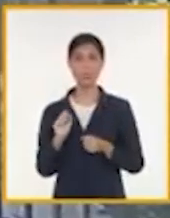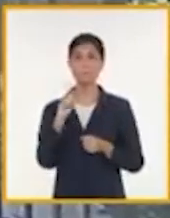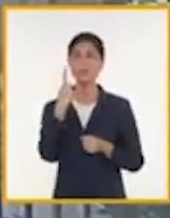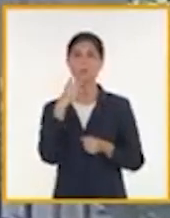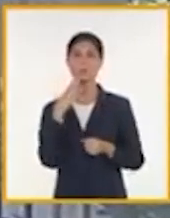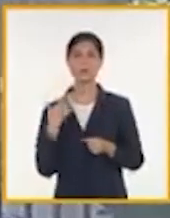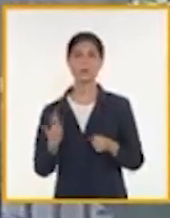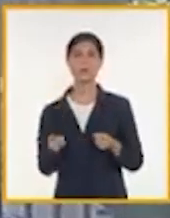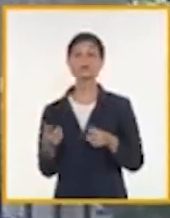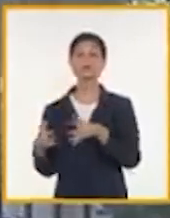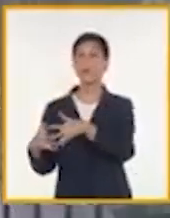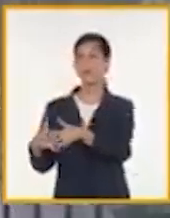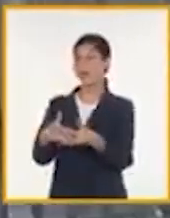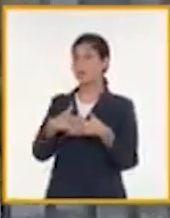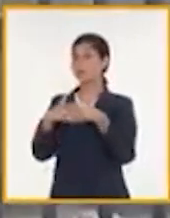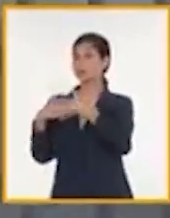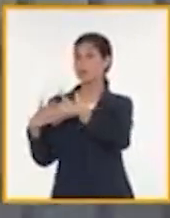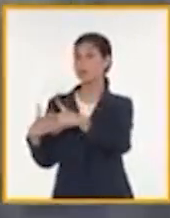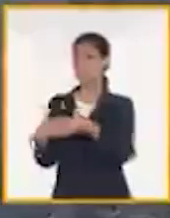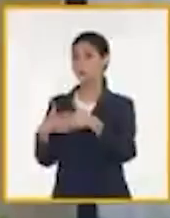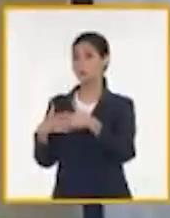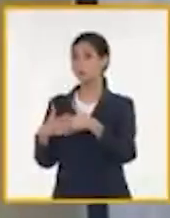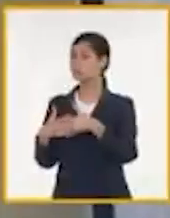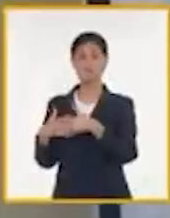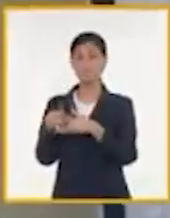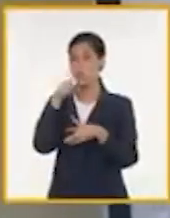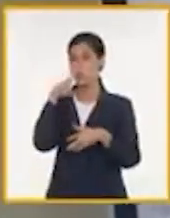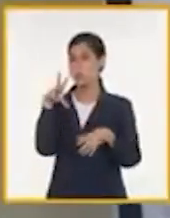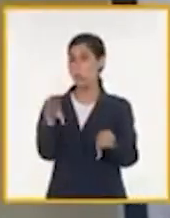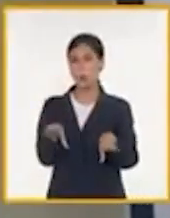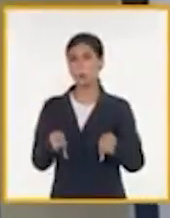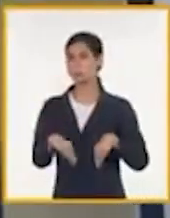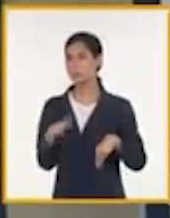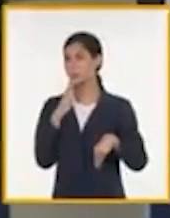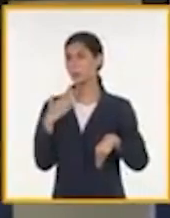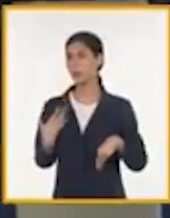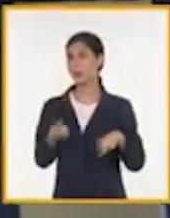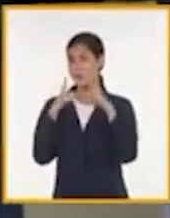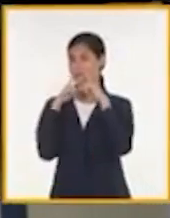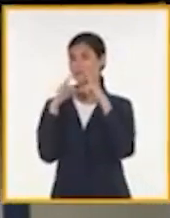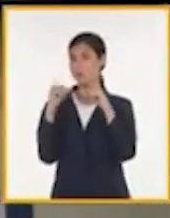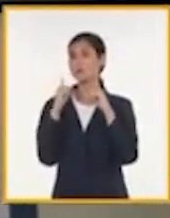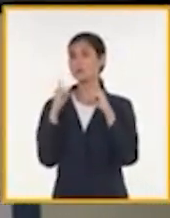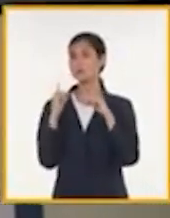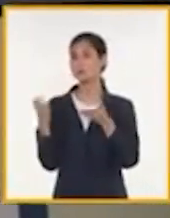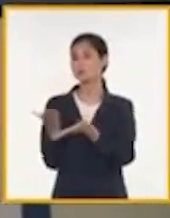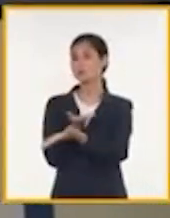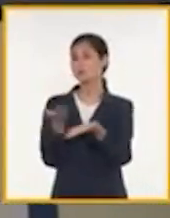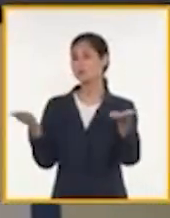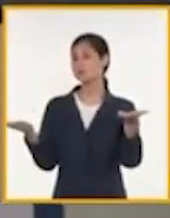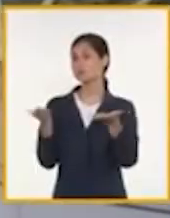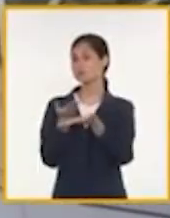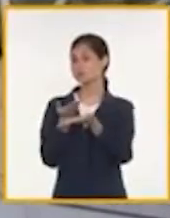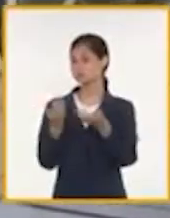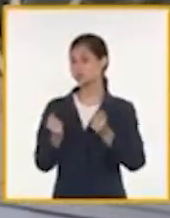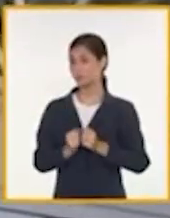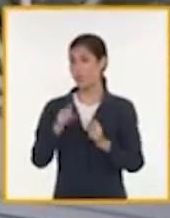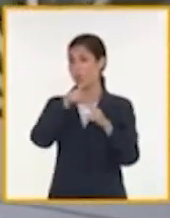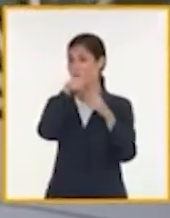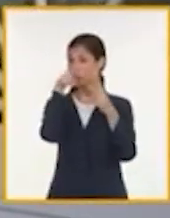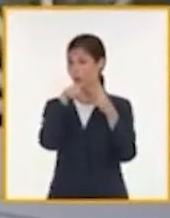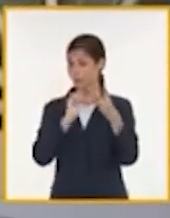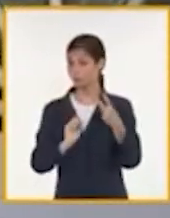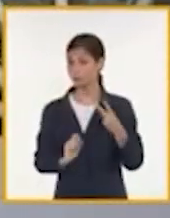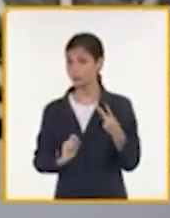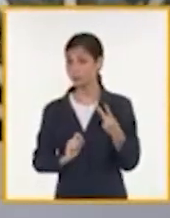norteamericana se negó a realizar una videoconferencia para intercambiar información sobre este hecho y segundo a pesar